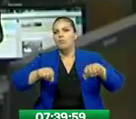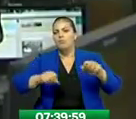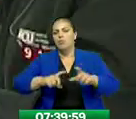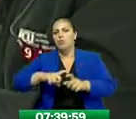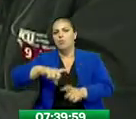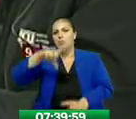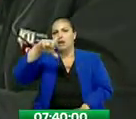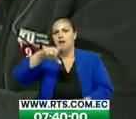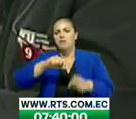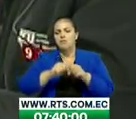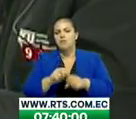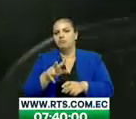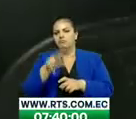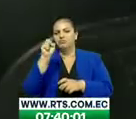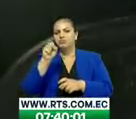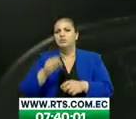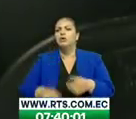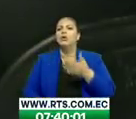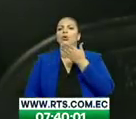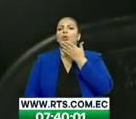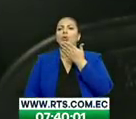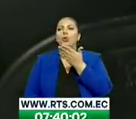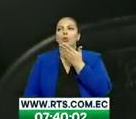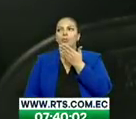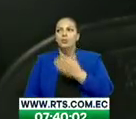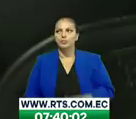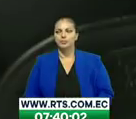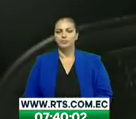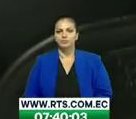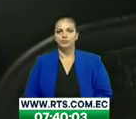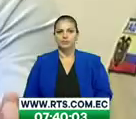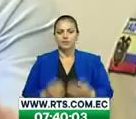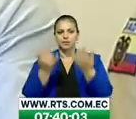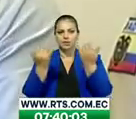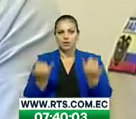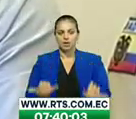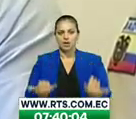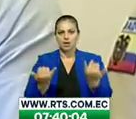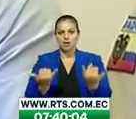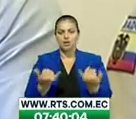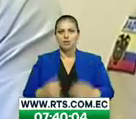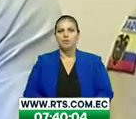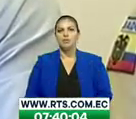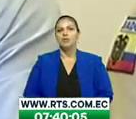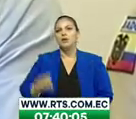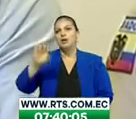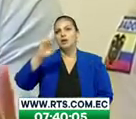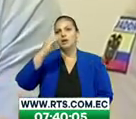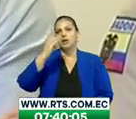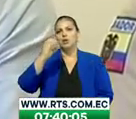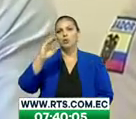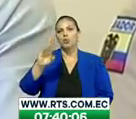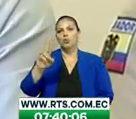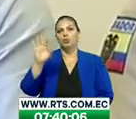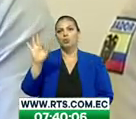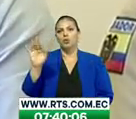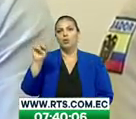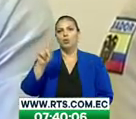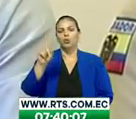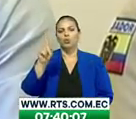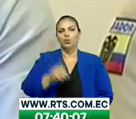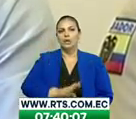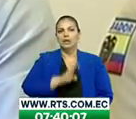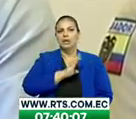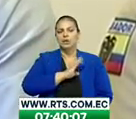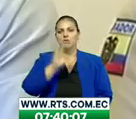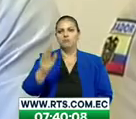delitos. Enlazando un software que iría conectado también con el ECU 911, con la tecnología que tiene el